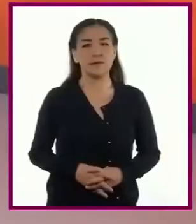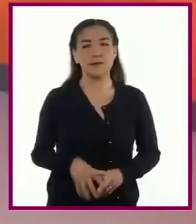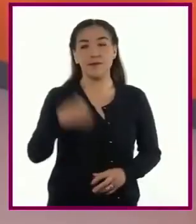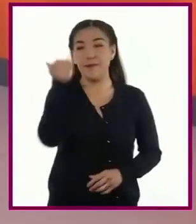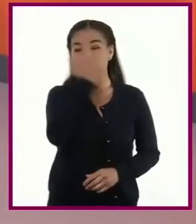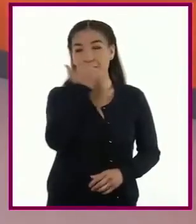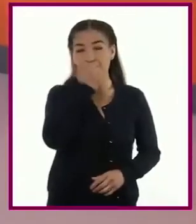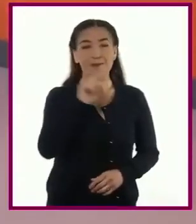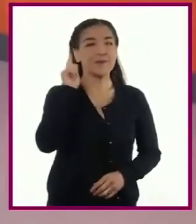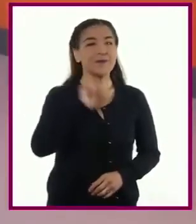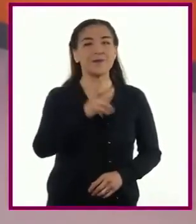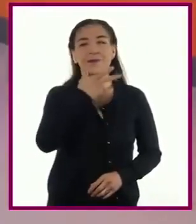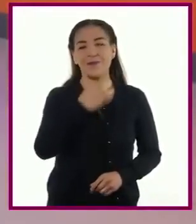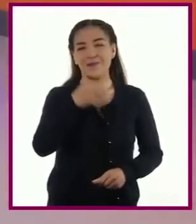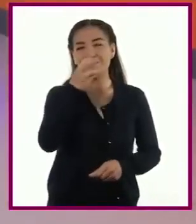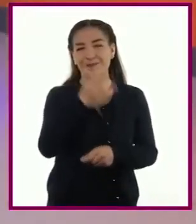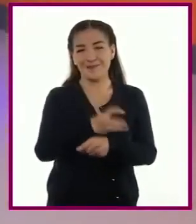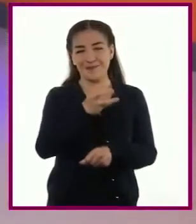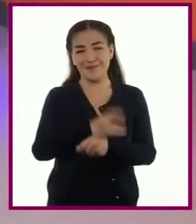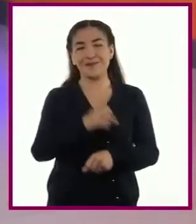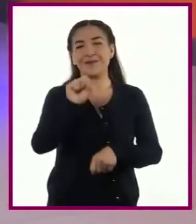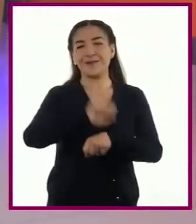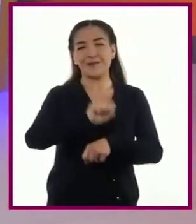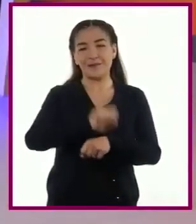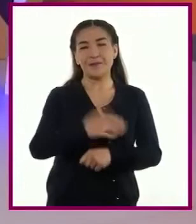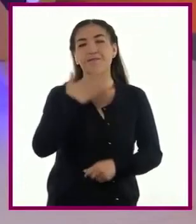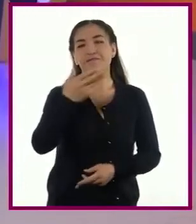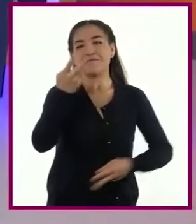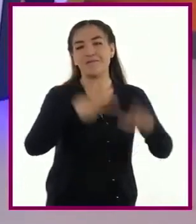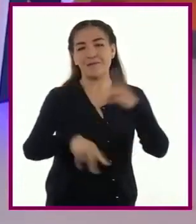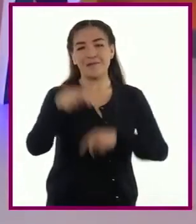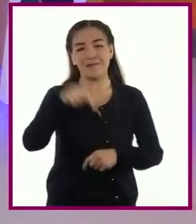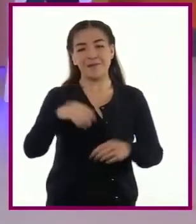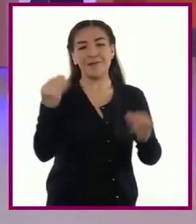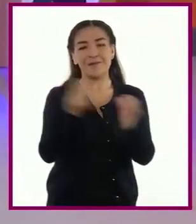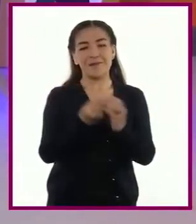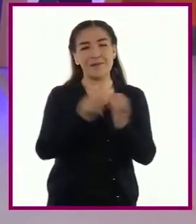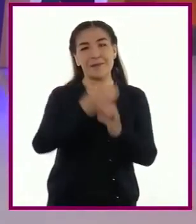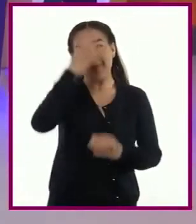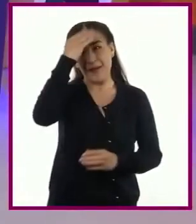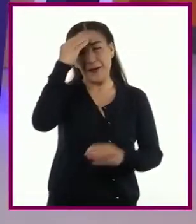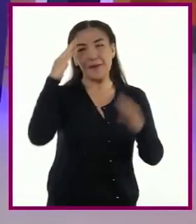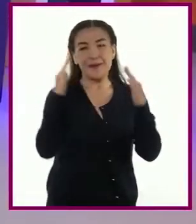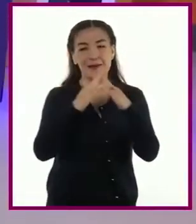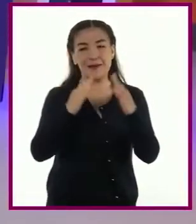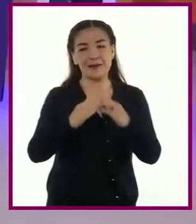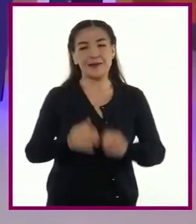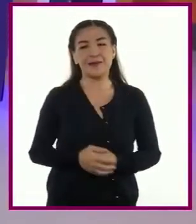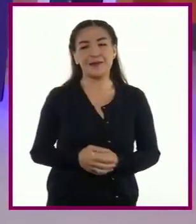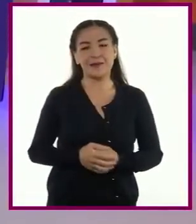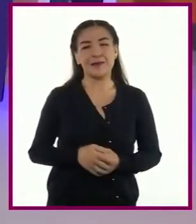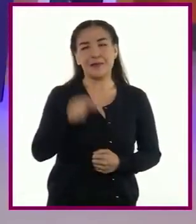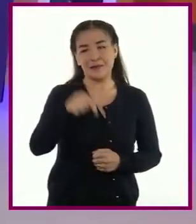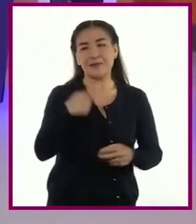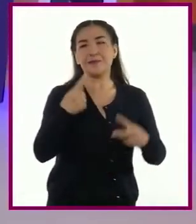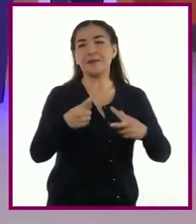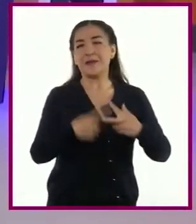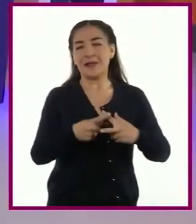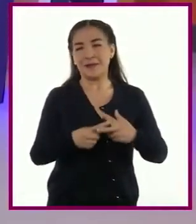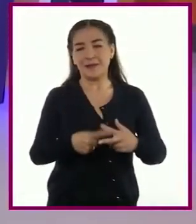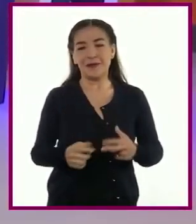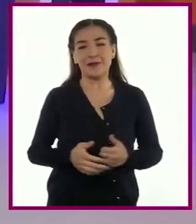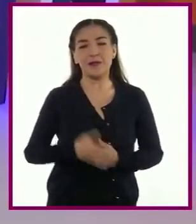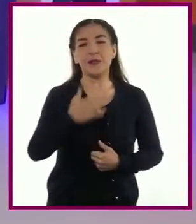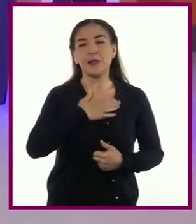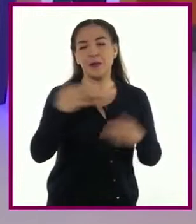Alumnas y alumnos de tercer grado de secundaria, bienvenidos a una sesión más de Aprende en Casa de la asignatura de Matemáticas.